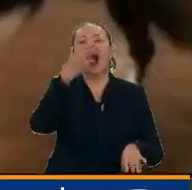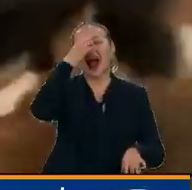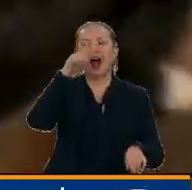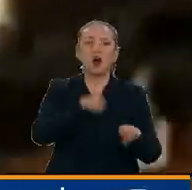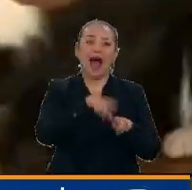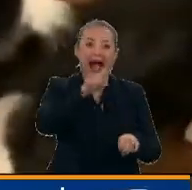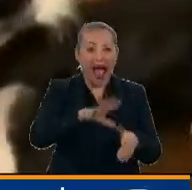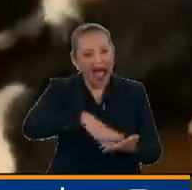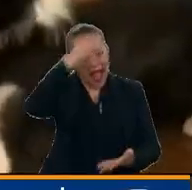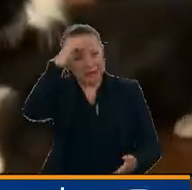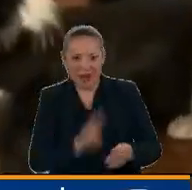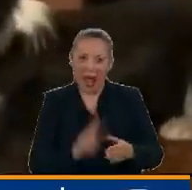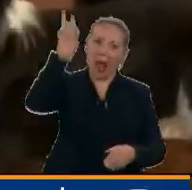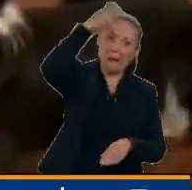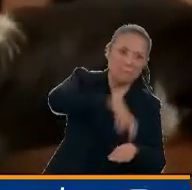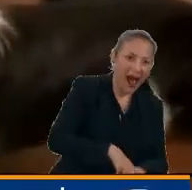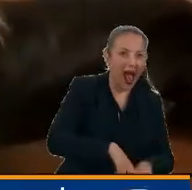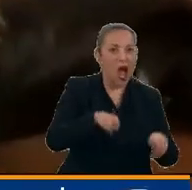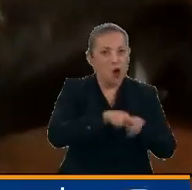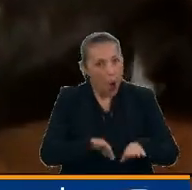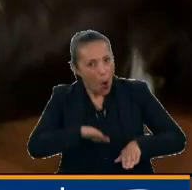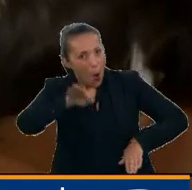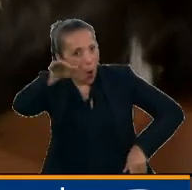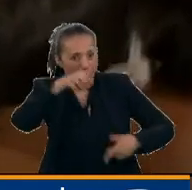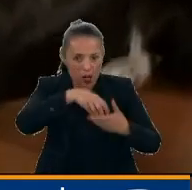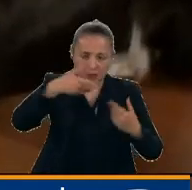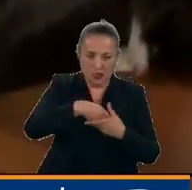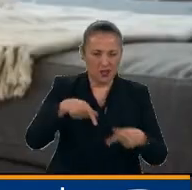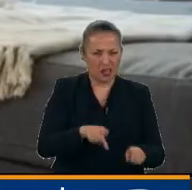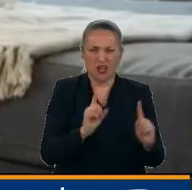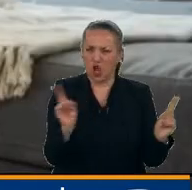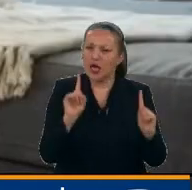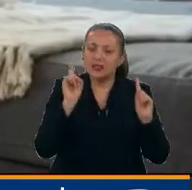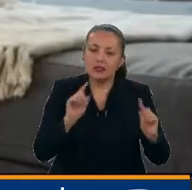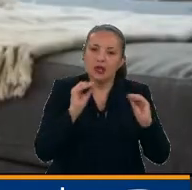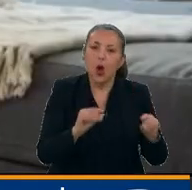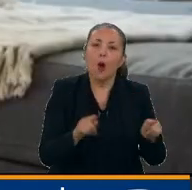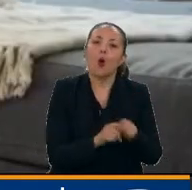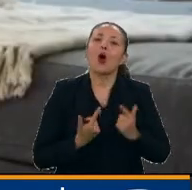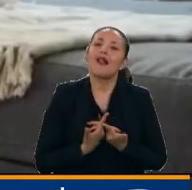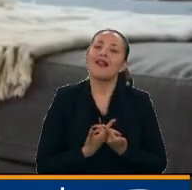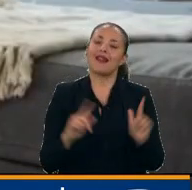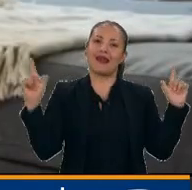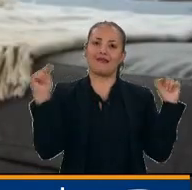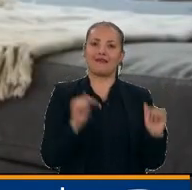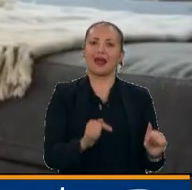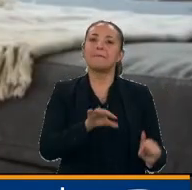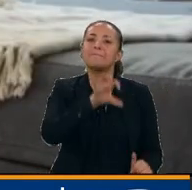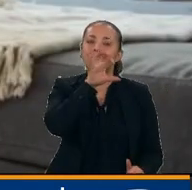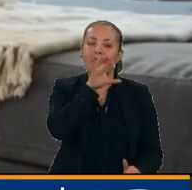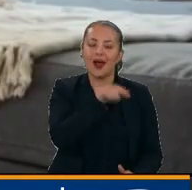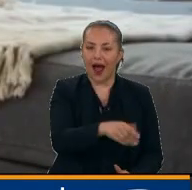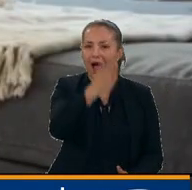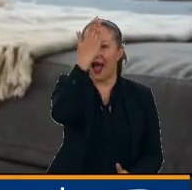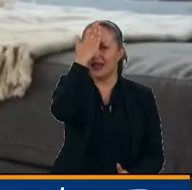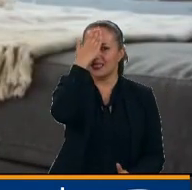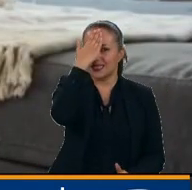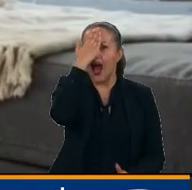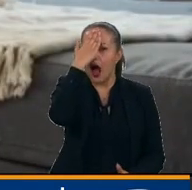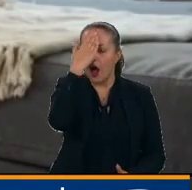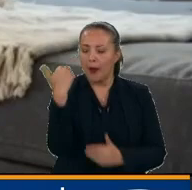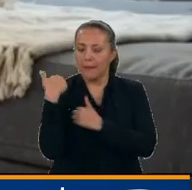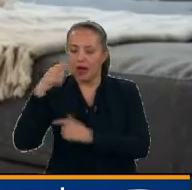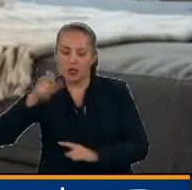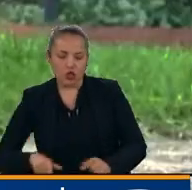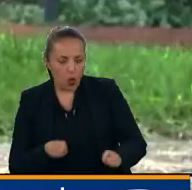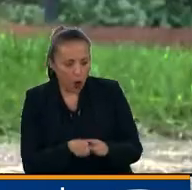salte, vuele, corra, no, tiene que permitirnos es tener este tipo de libertad. Que el perro sepa que hay alguien a cargo y que